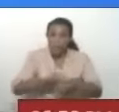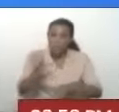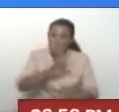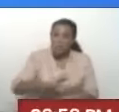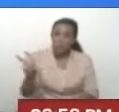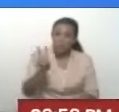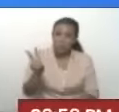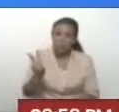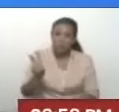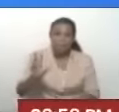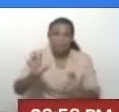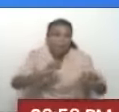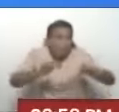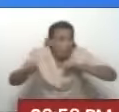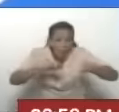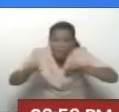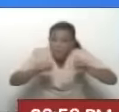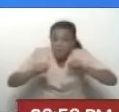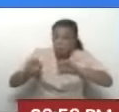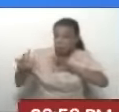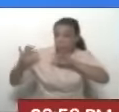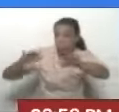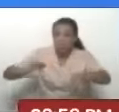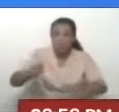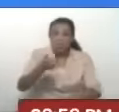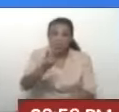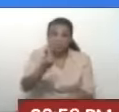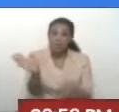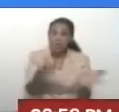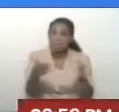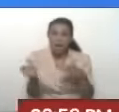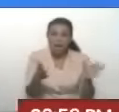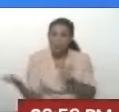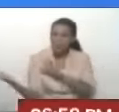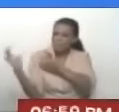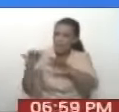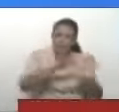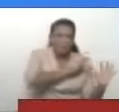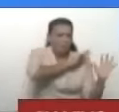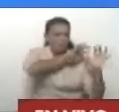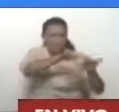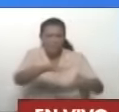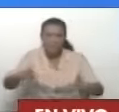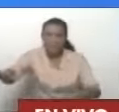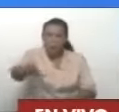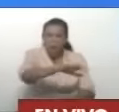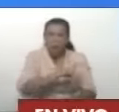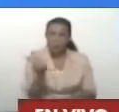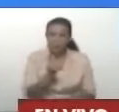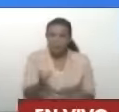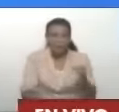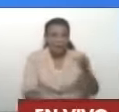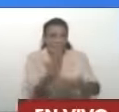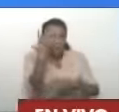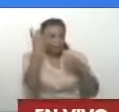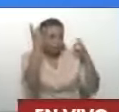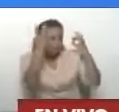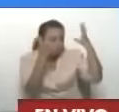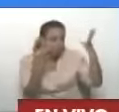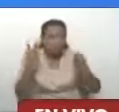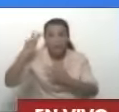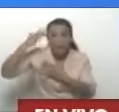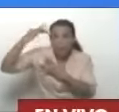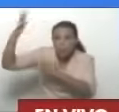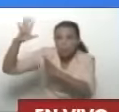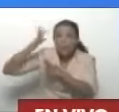venezolana. Vamos a un movimiento de movimiento. Toda la juventud a incorporarse para hacer, para crear, para